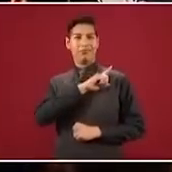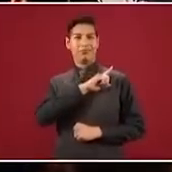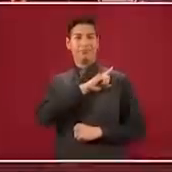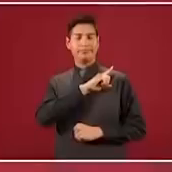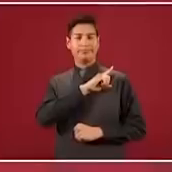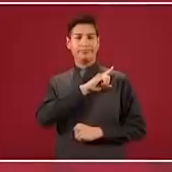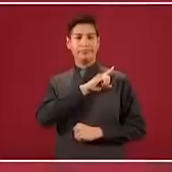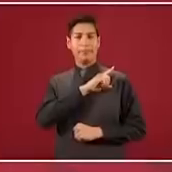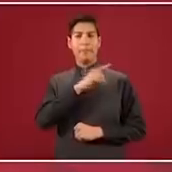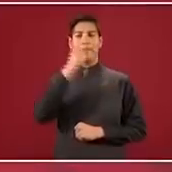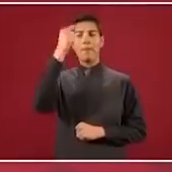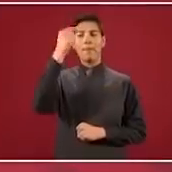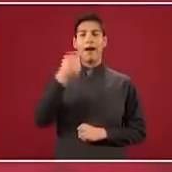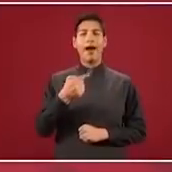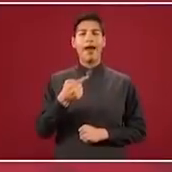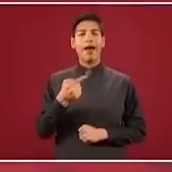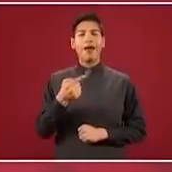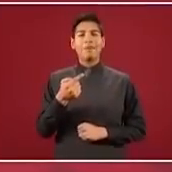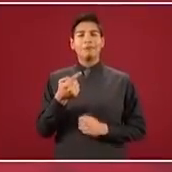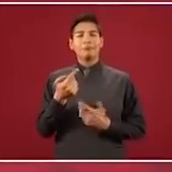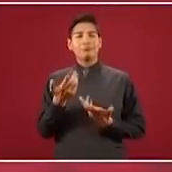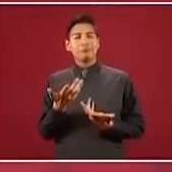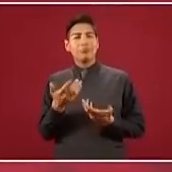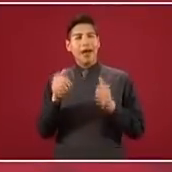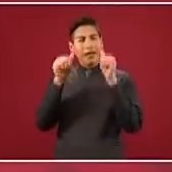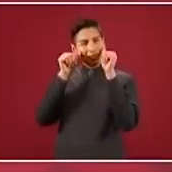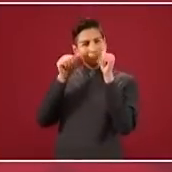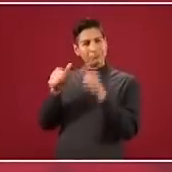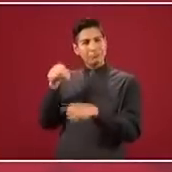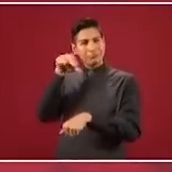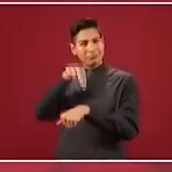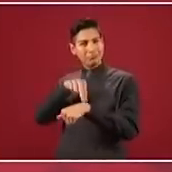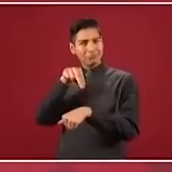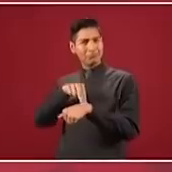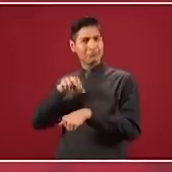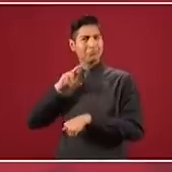para que mejoren la atención médica